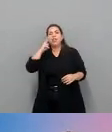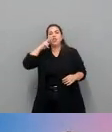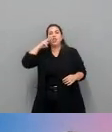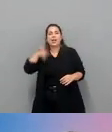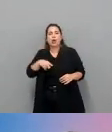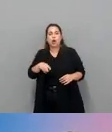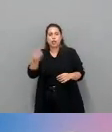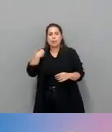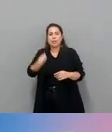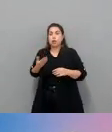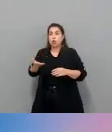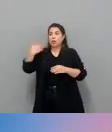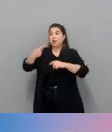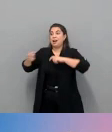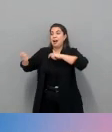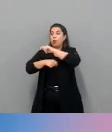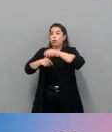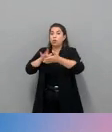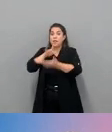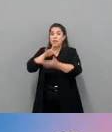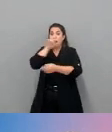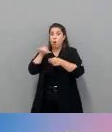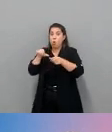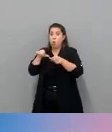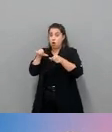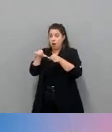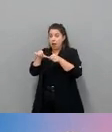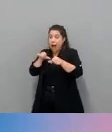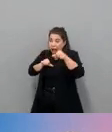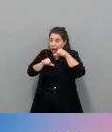agosto estas diferencias, ¿vale?